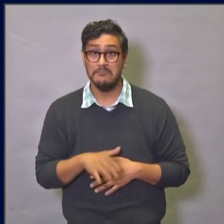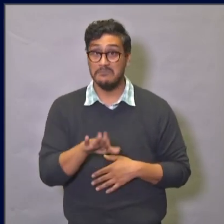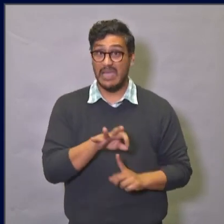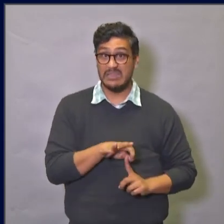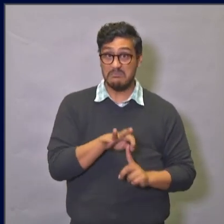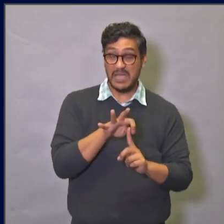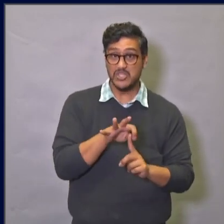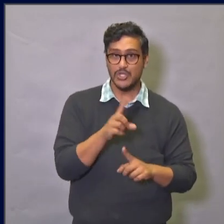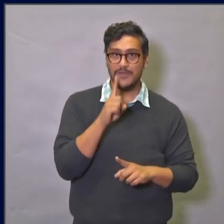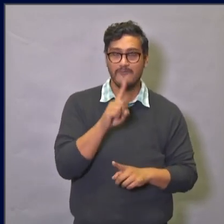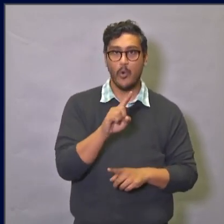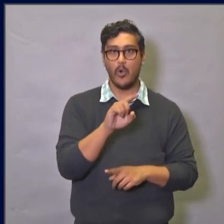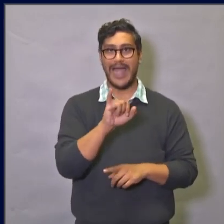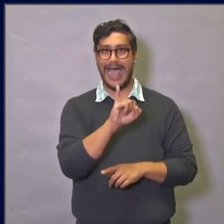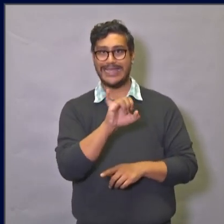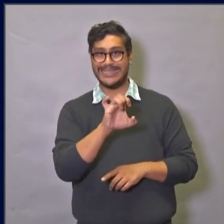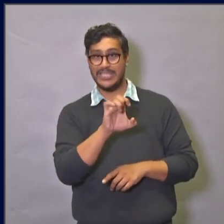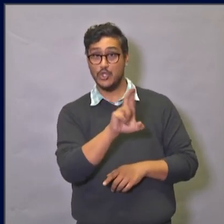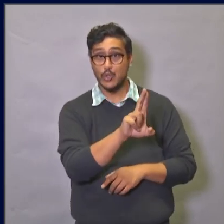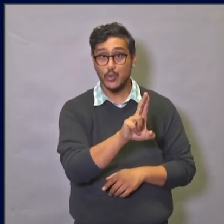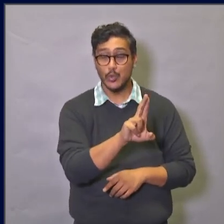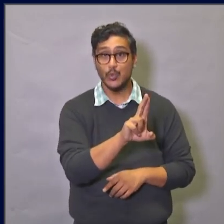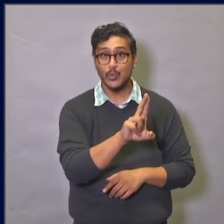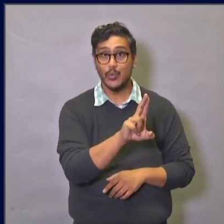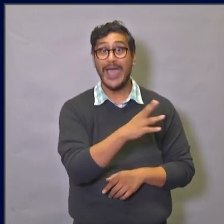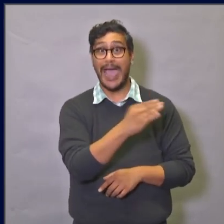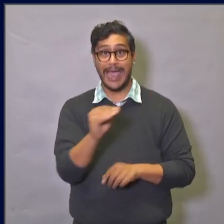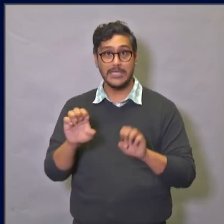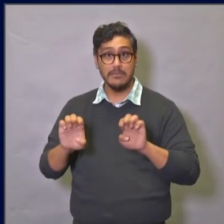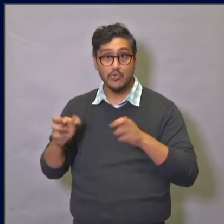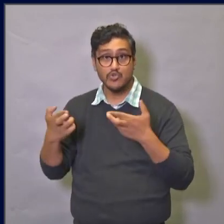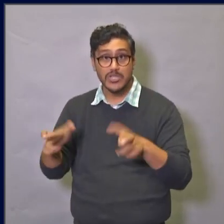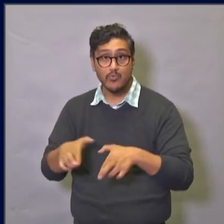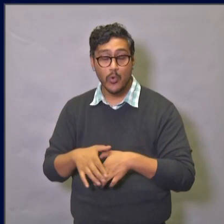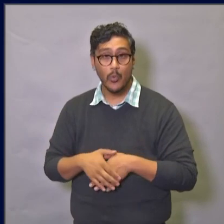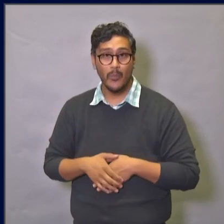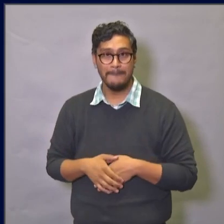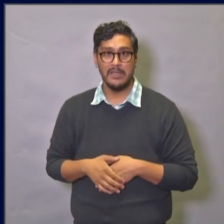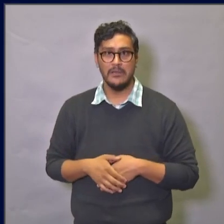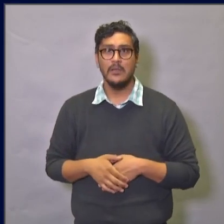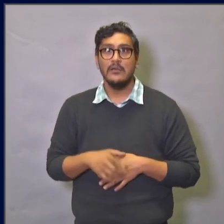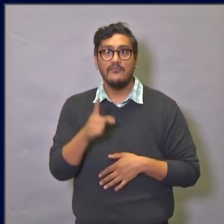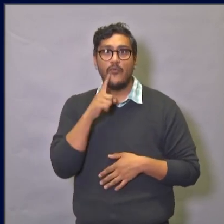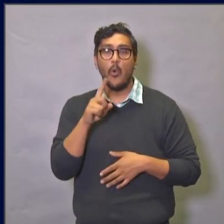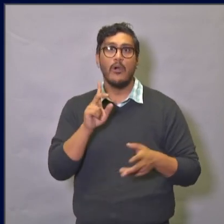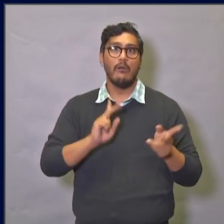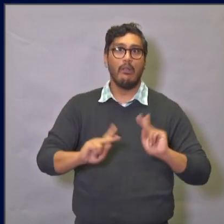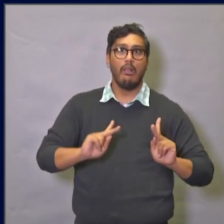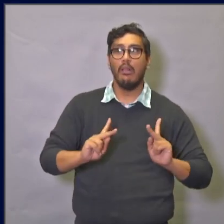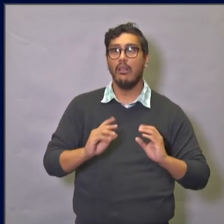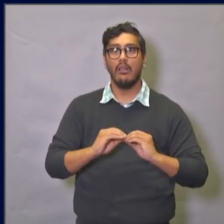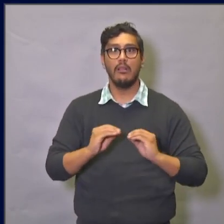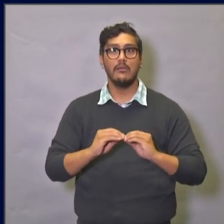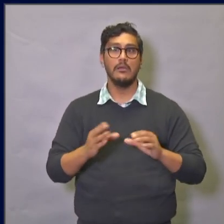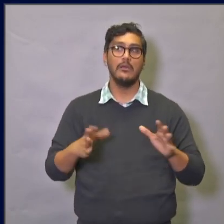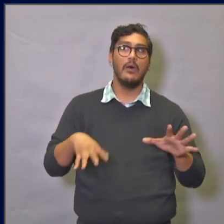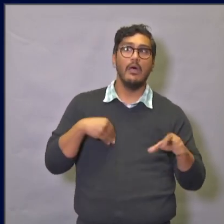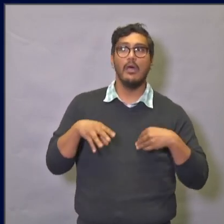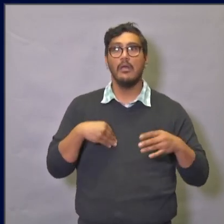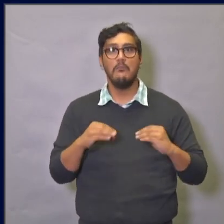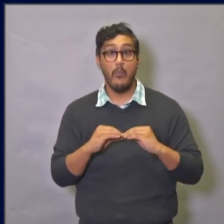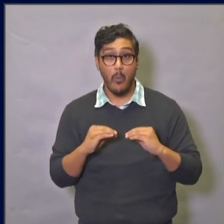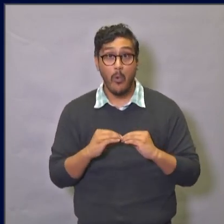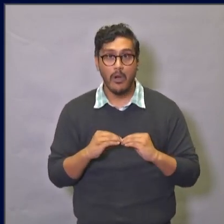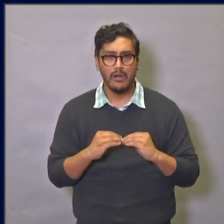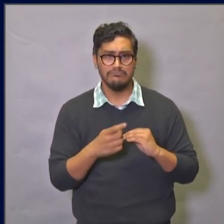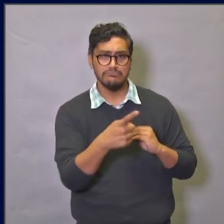centros de atención de urgencia y salas de emergencia para acomodar a más pacientes. Esta